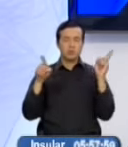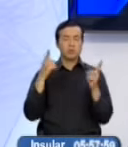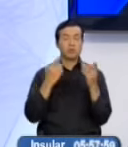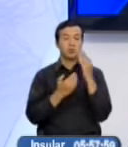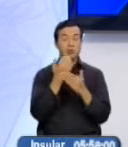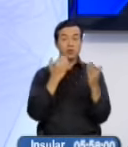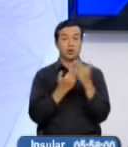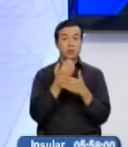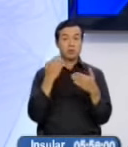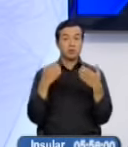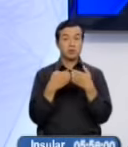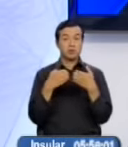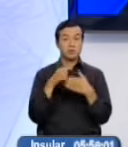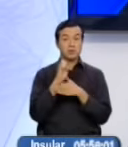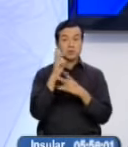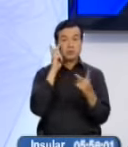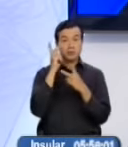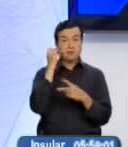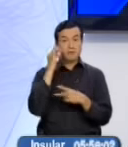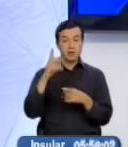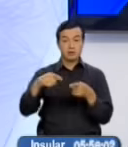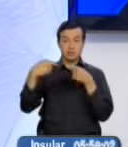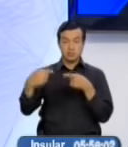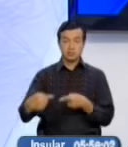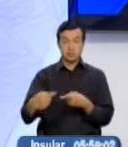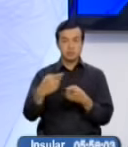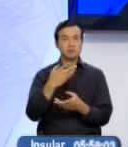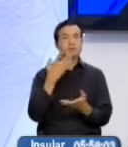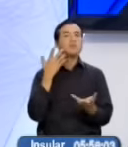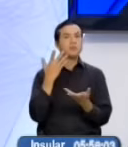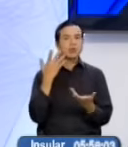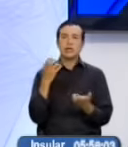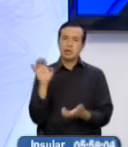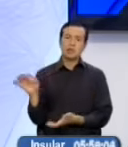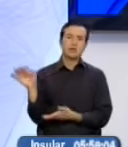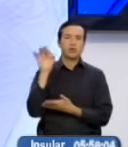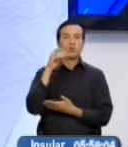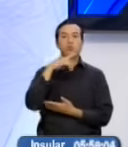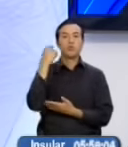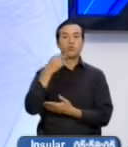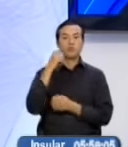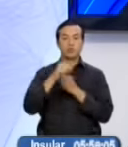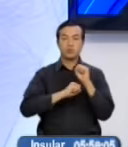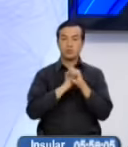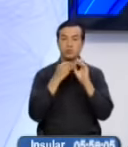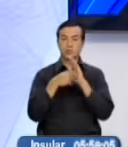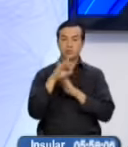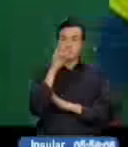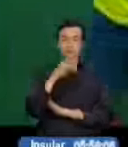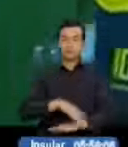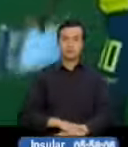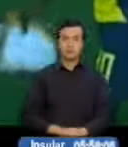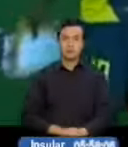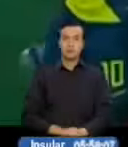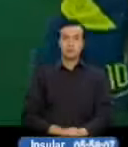nuevos rostros de Ecuador con miras a una fecha doble de las eliminatorias, buscando un sitio en Rusia 2018.